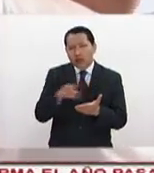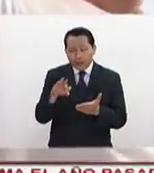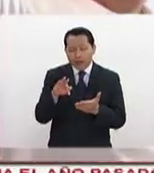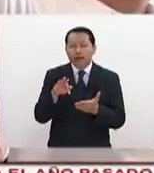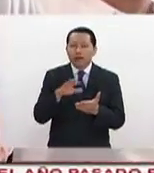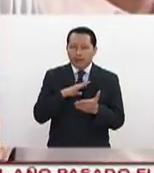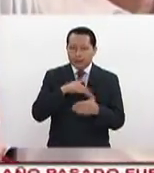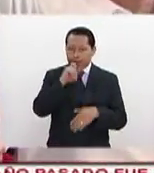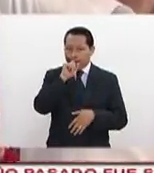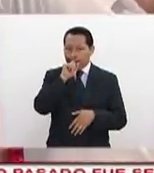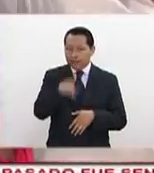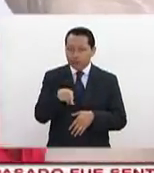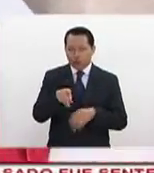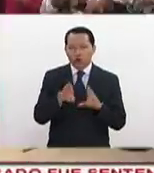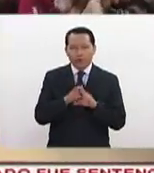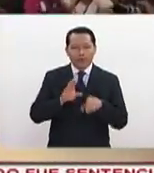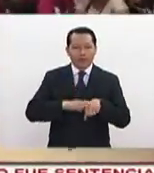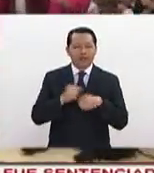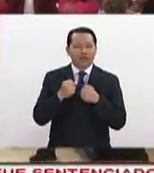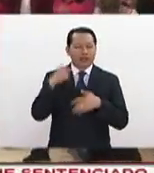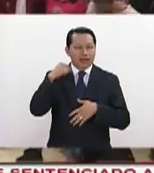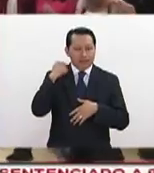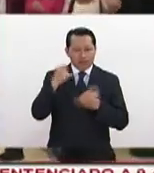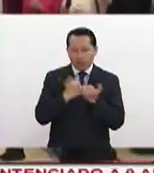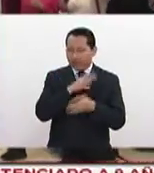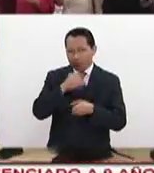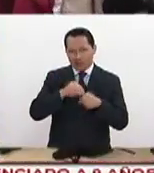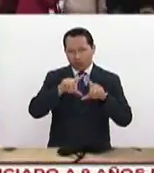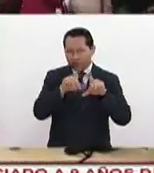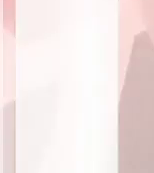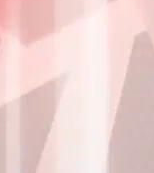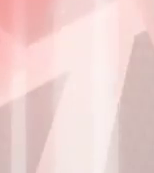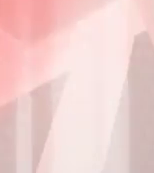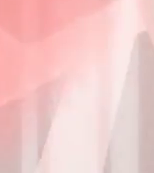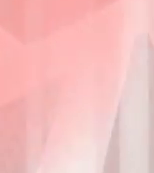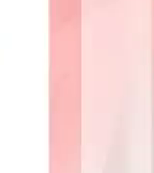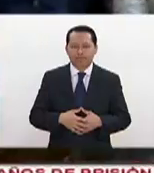a devolverle la grandeza a Tabasco y a todo el país.